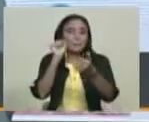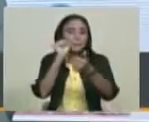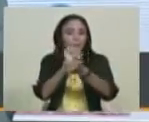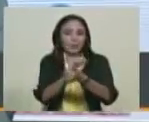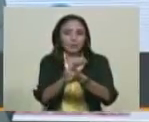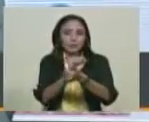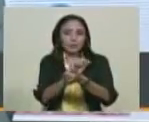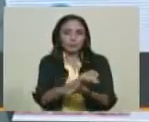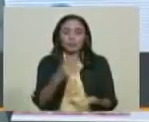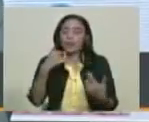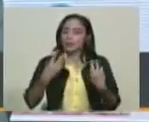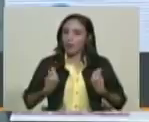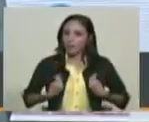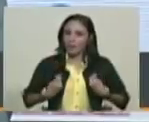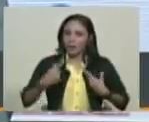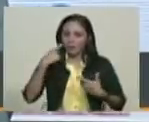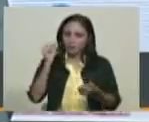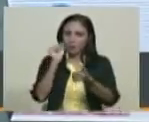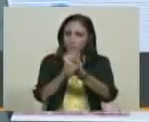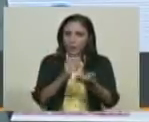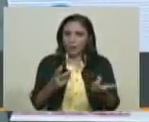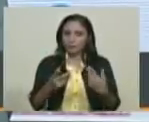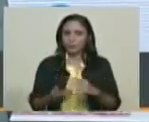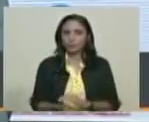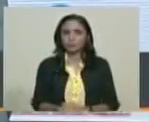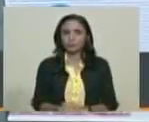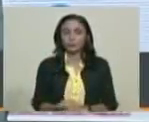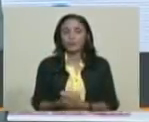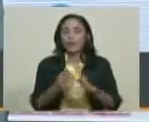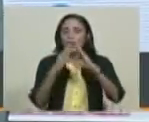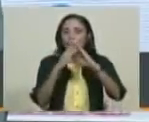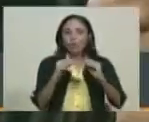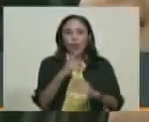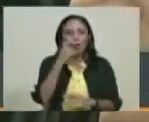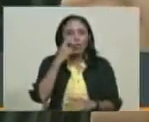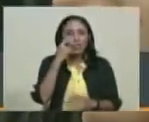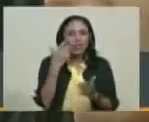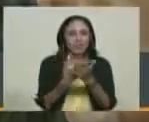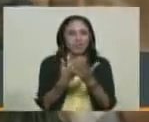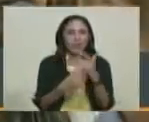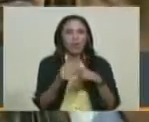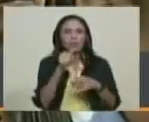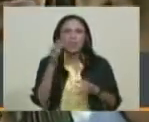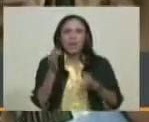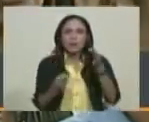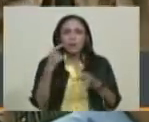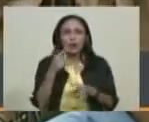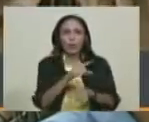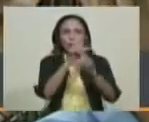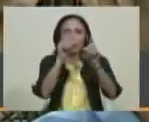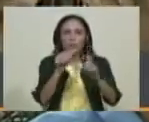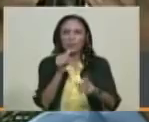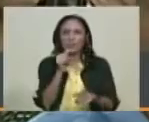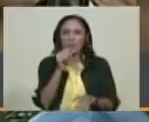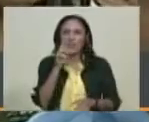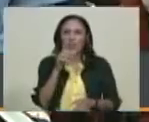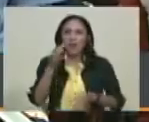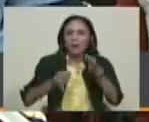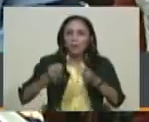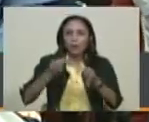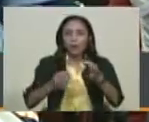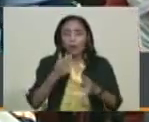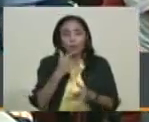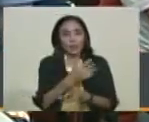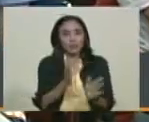están confesos. Y todos los testigos, ¿quién es abogado aquí? Levanten la mano los abogados. Ustedes